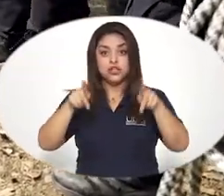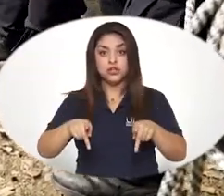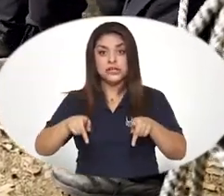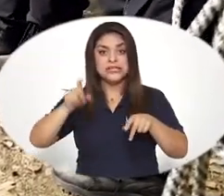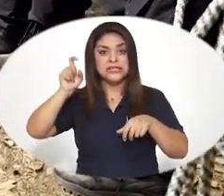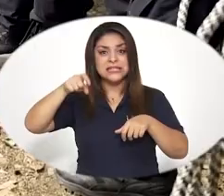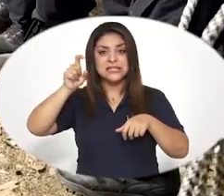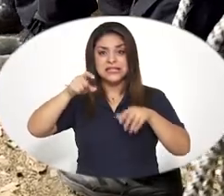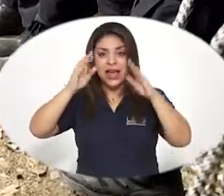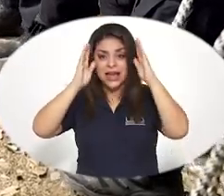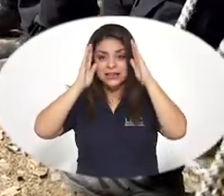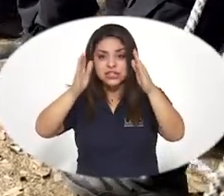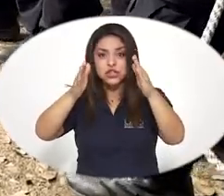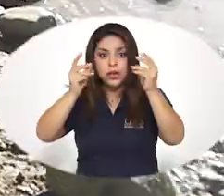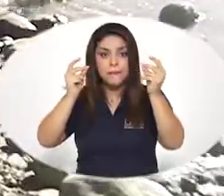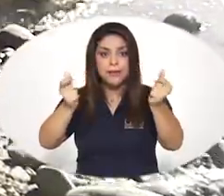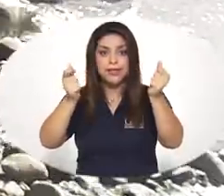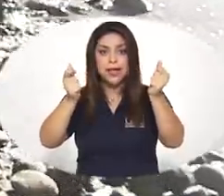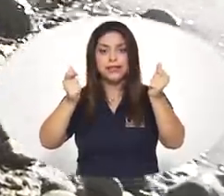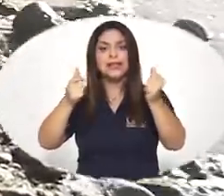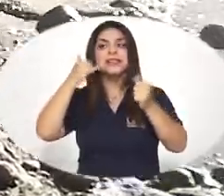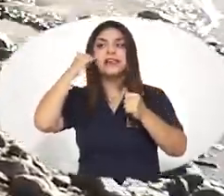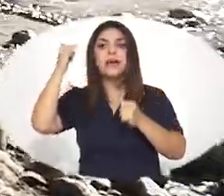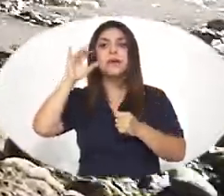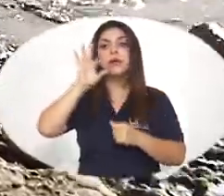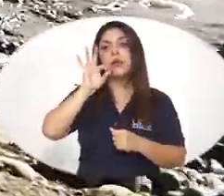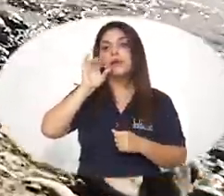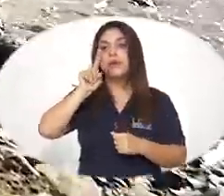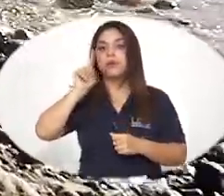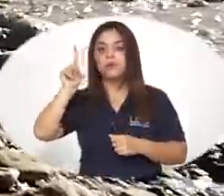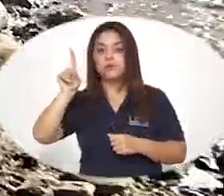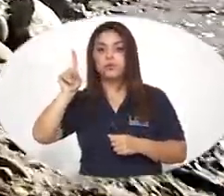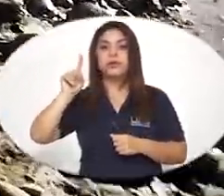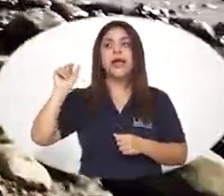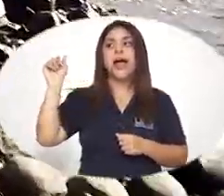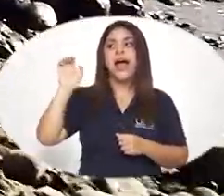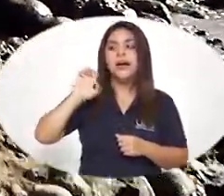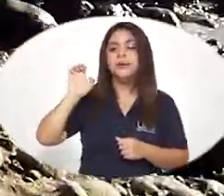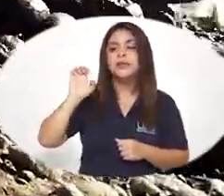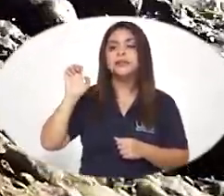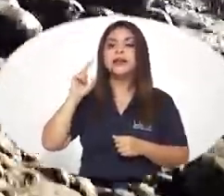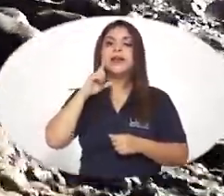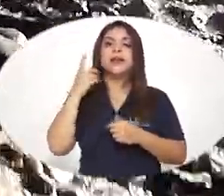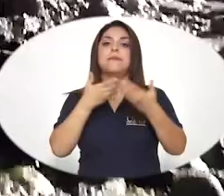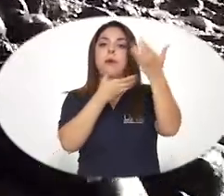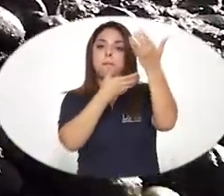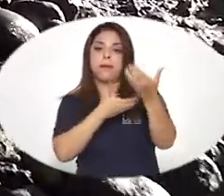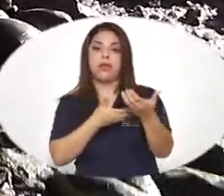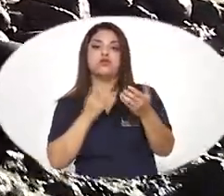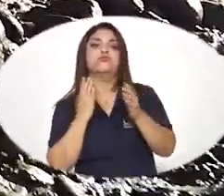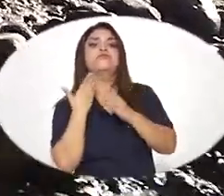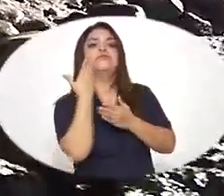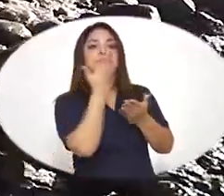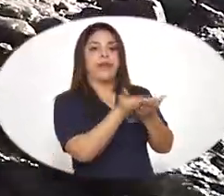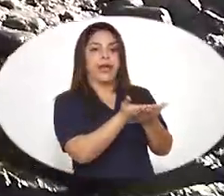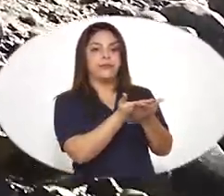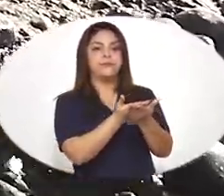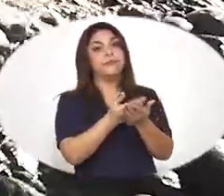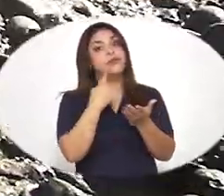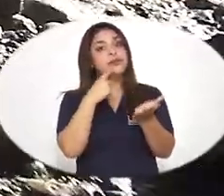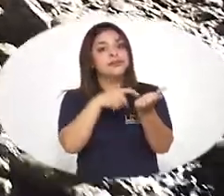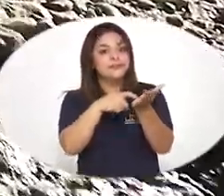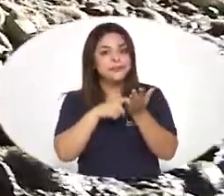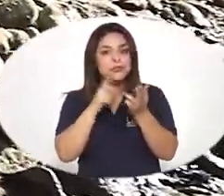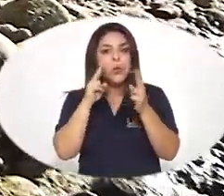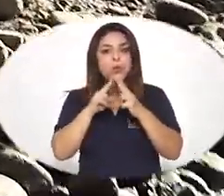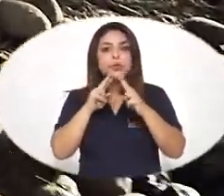las personas requieren atención inmediata, ¿verdad?, llaman al 911, nos alertan y el cuerpo bombero se hace presente.